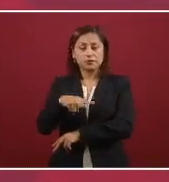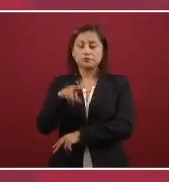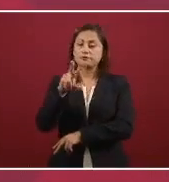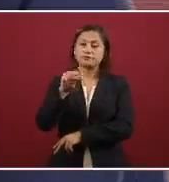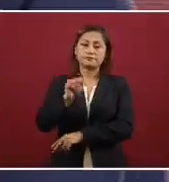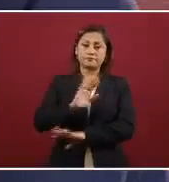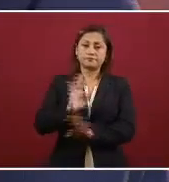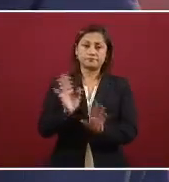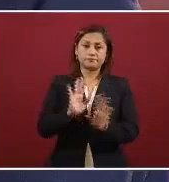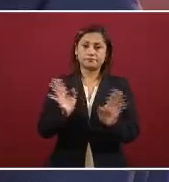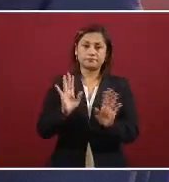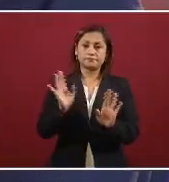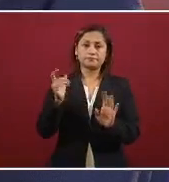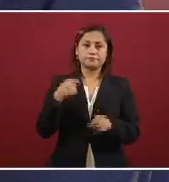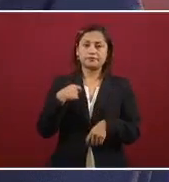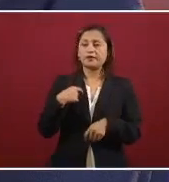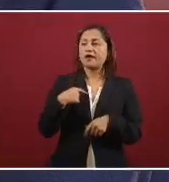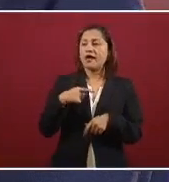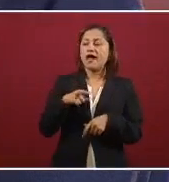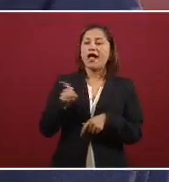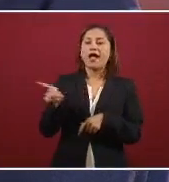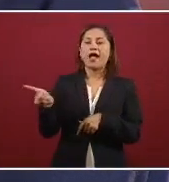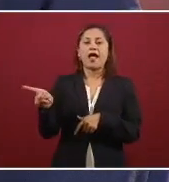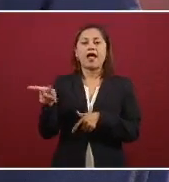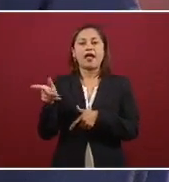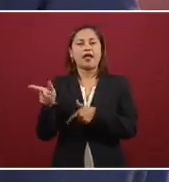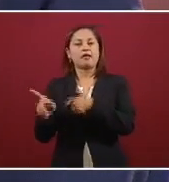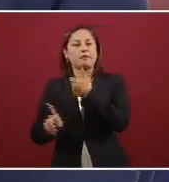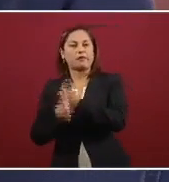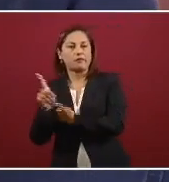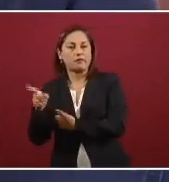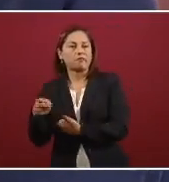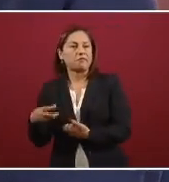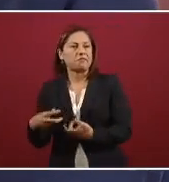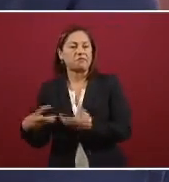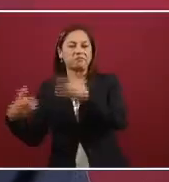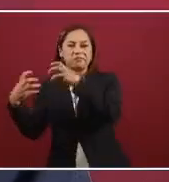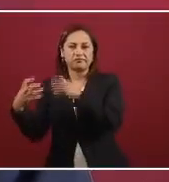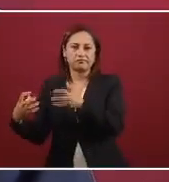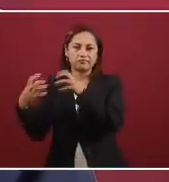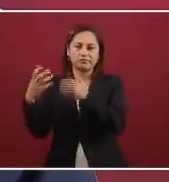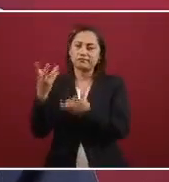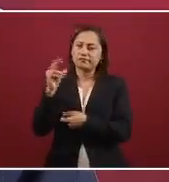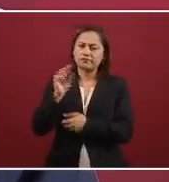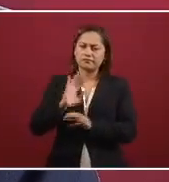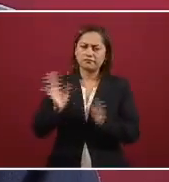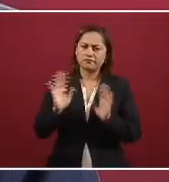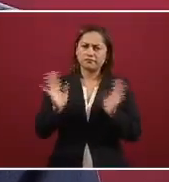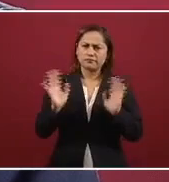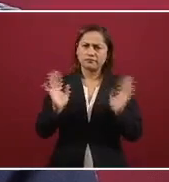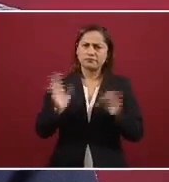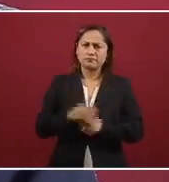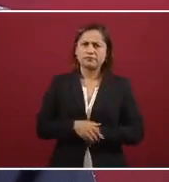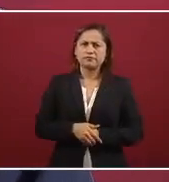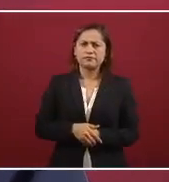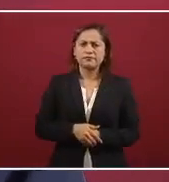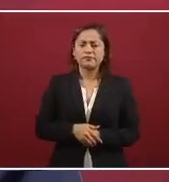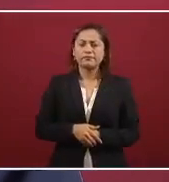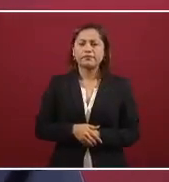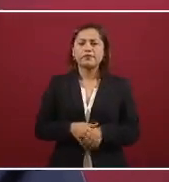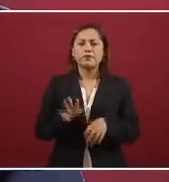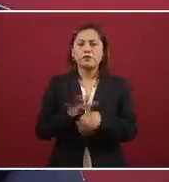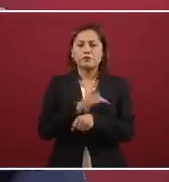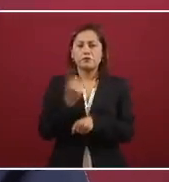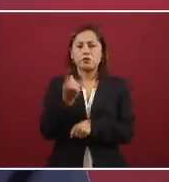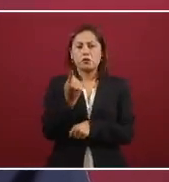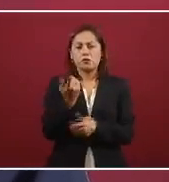No me voy a enganchar en un pleito con los del Banco de México, porque no